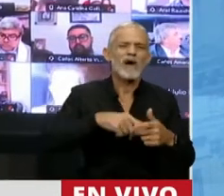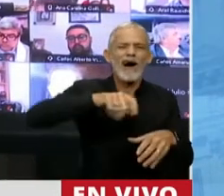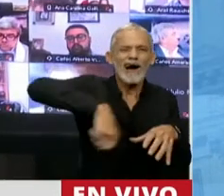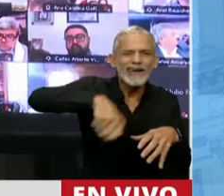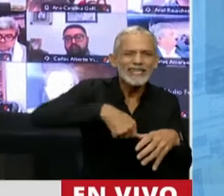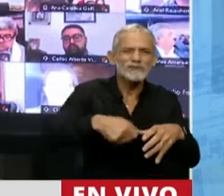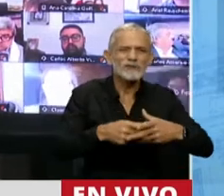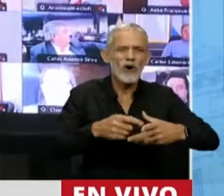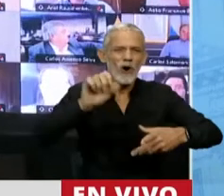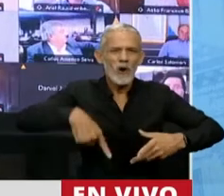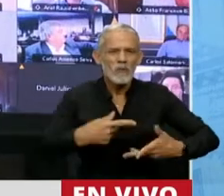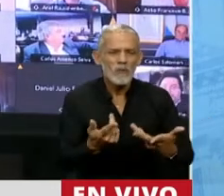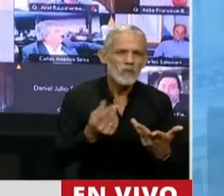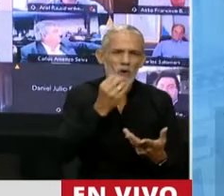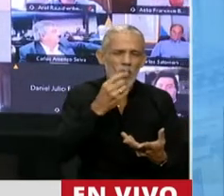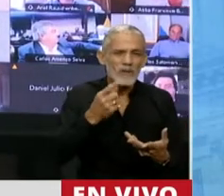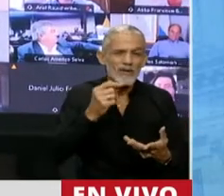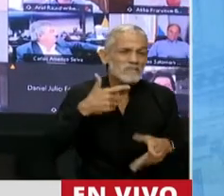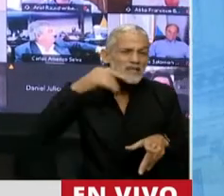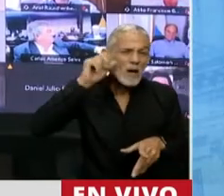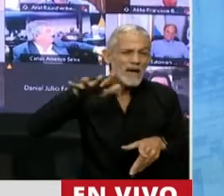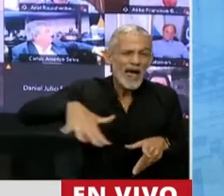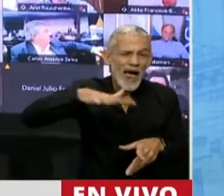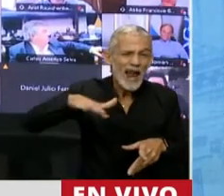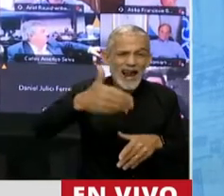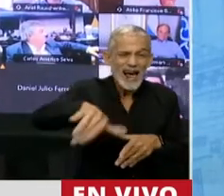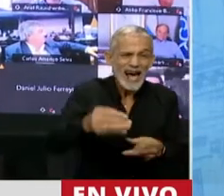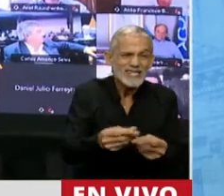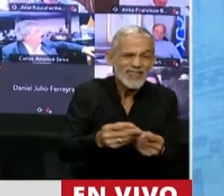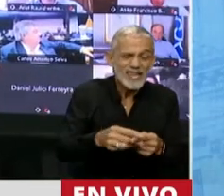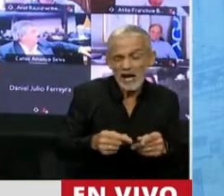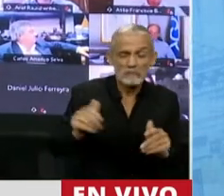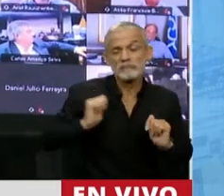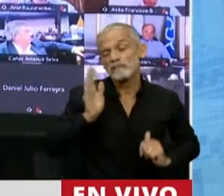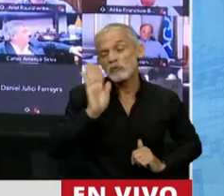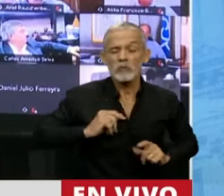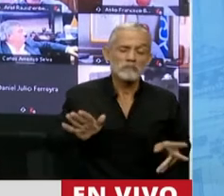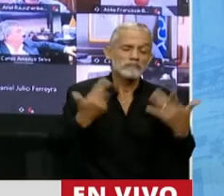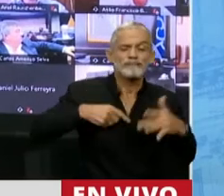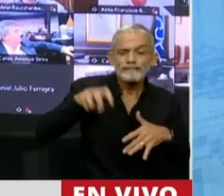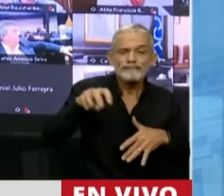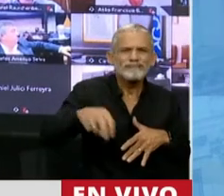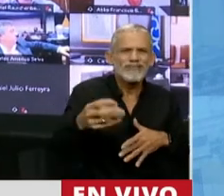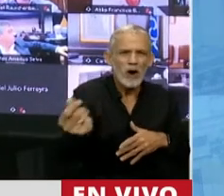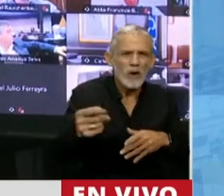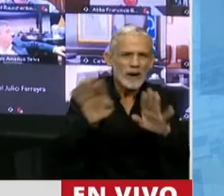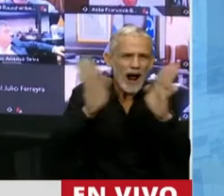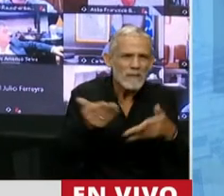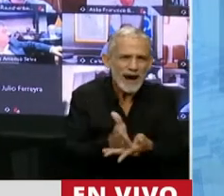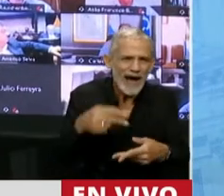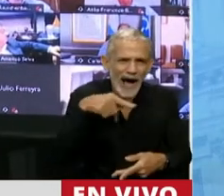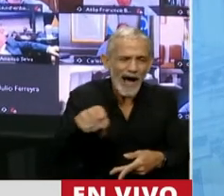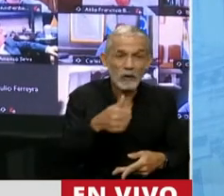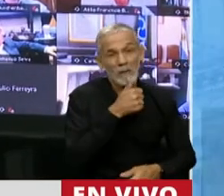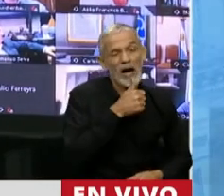guiso, a veces dormir en San Miguel, en barrio obligado, en calle de tierra, levantarse, ir a comprar al mercadito, tomar unos